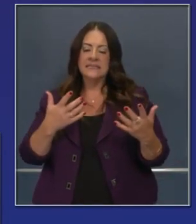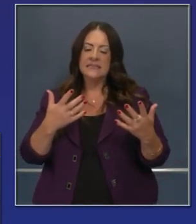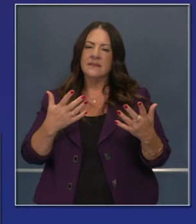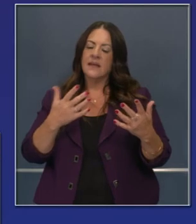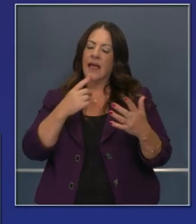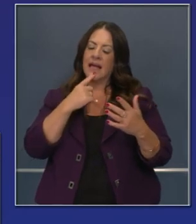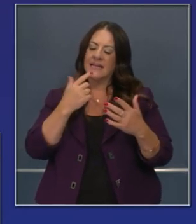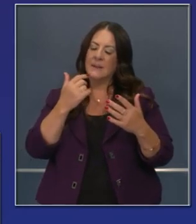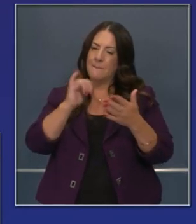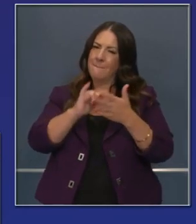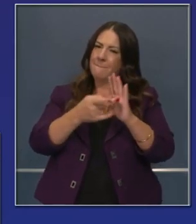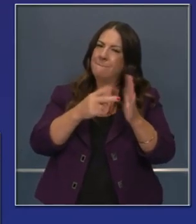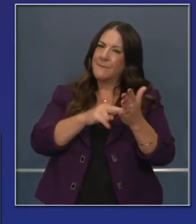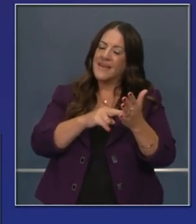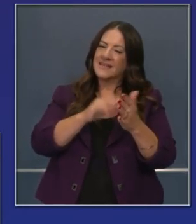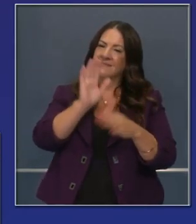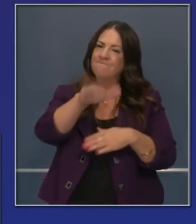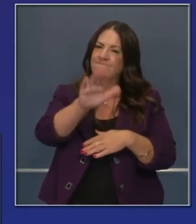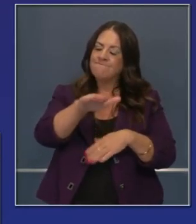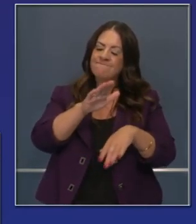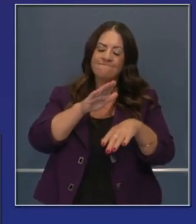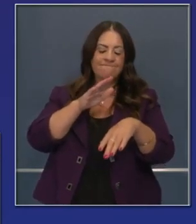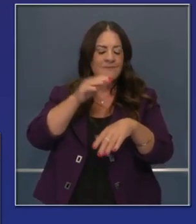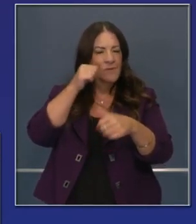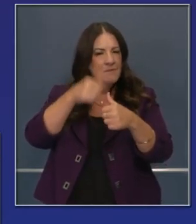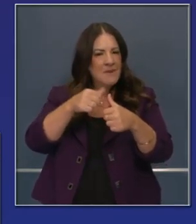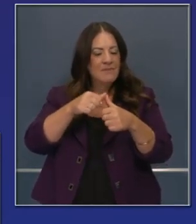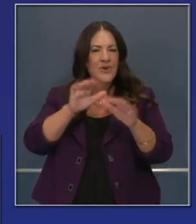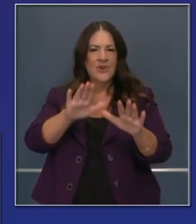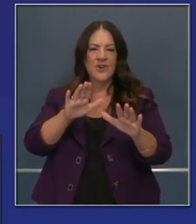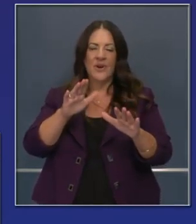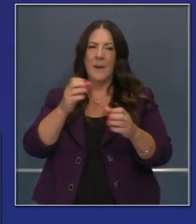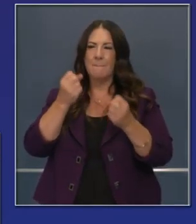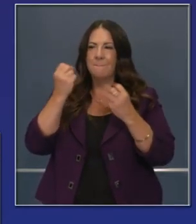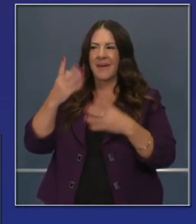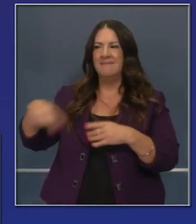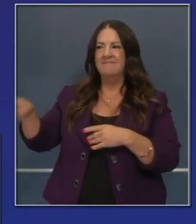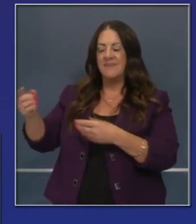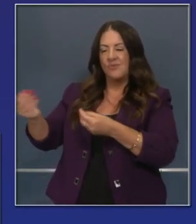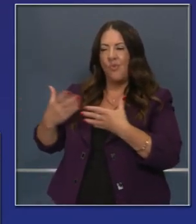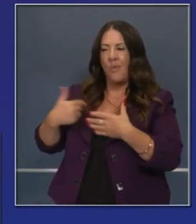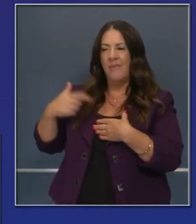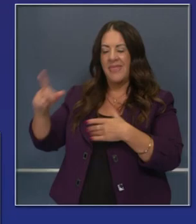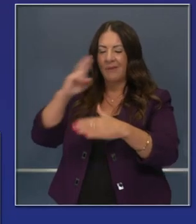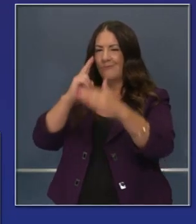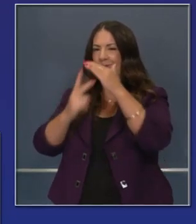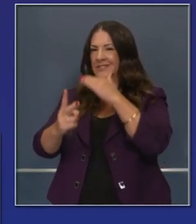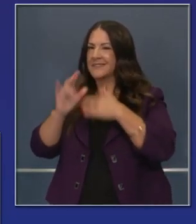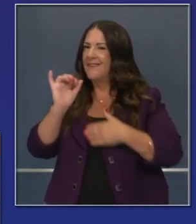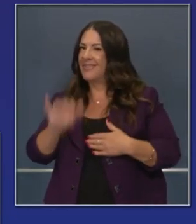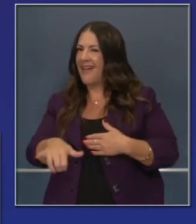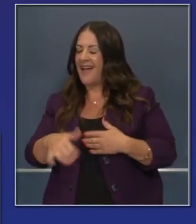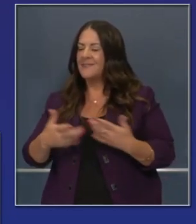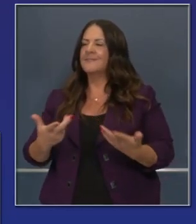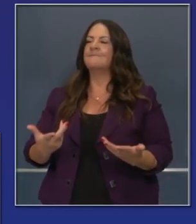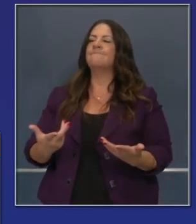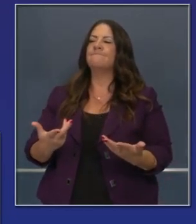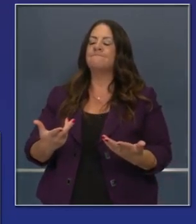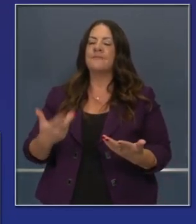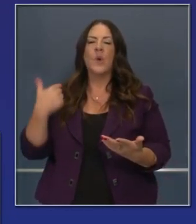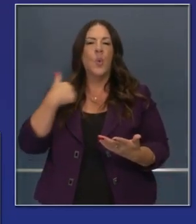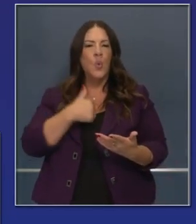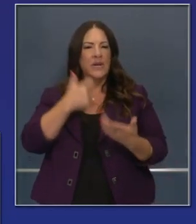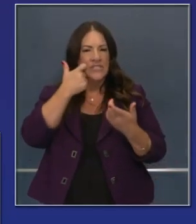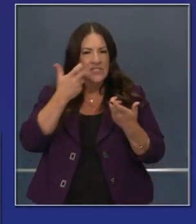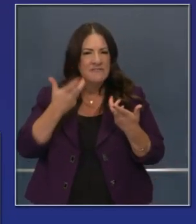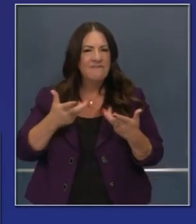preocupación. Pero este es un recordatorio importante de lo que muchos habían proyectado y predicho, y eso es que